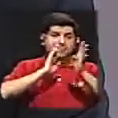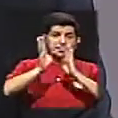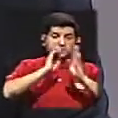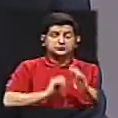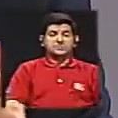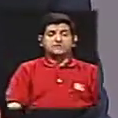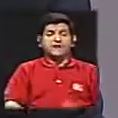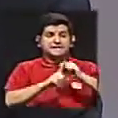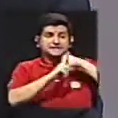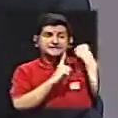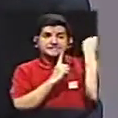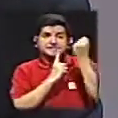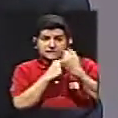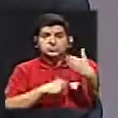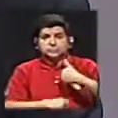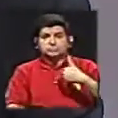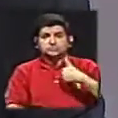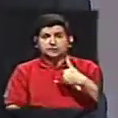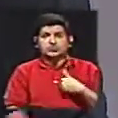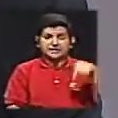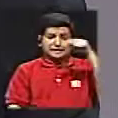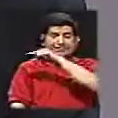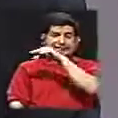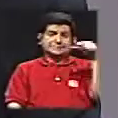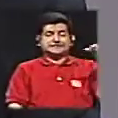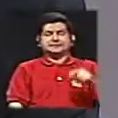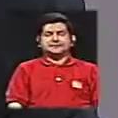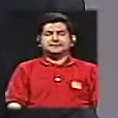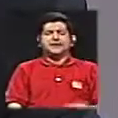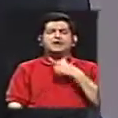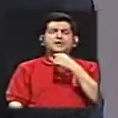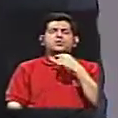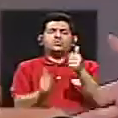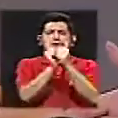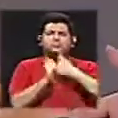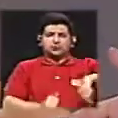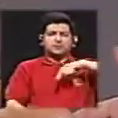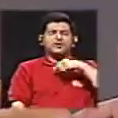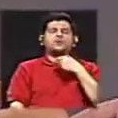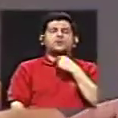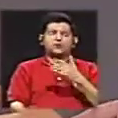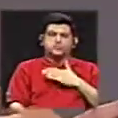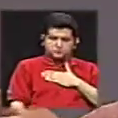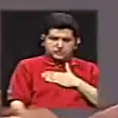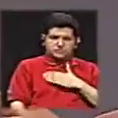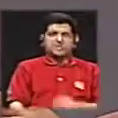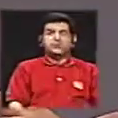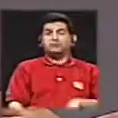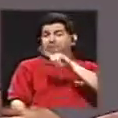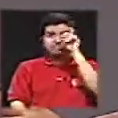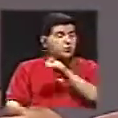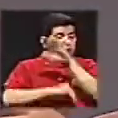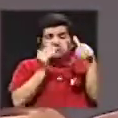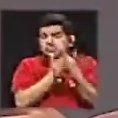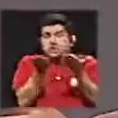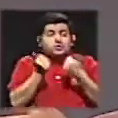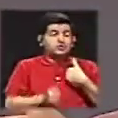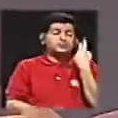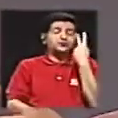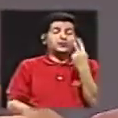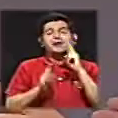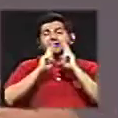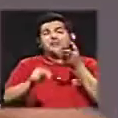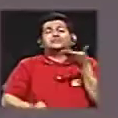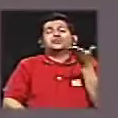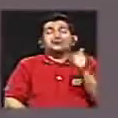acerca de lo que ha sido esta semana. Y es un placer que esté con nosotros. El gusto es mío. Pregunte usted lo que quiera, yo veré qué respondo.